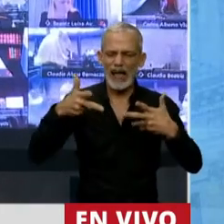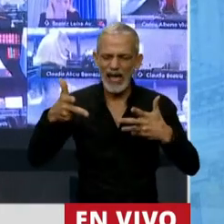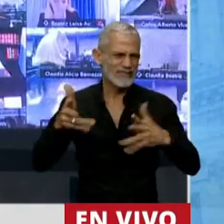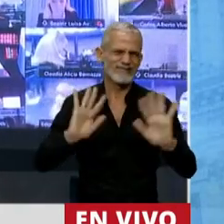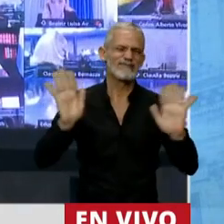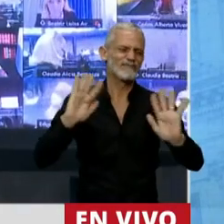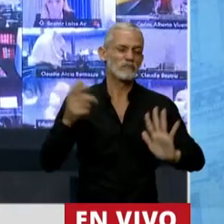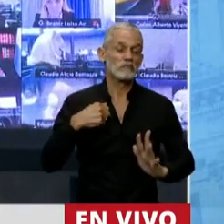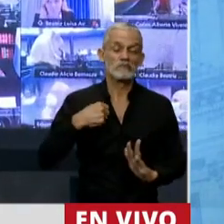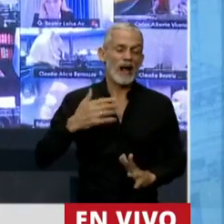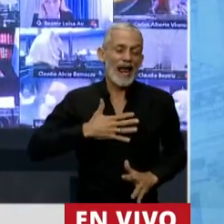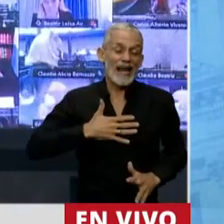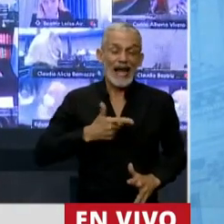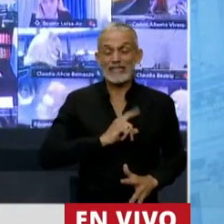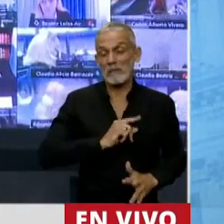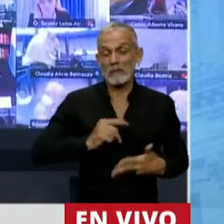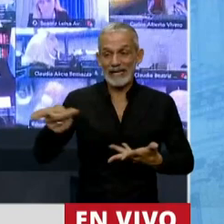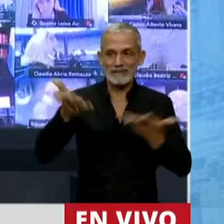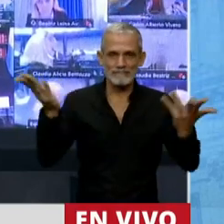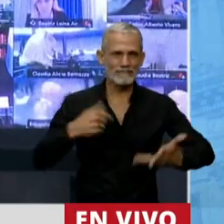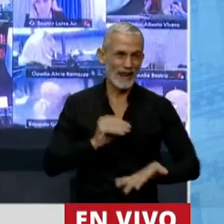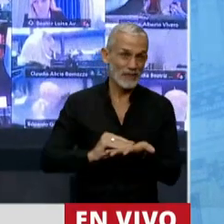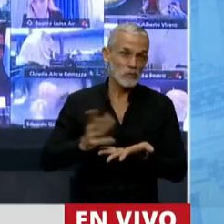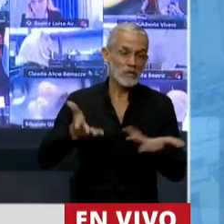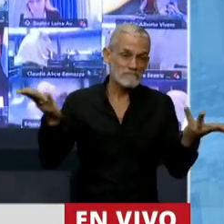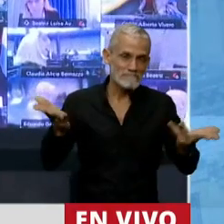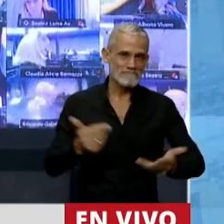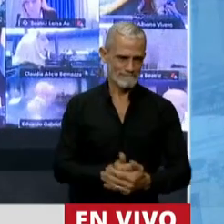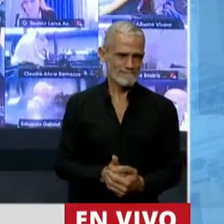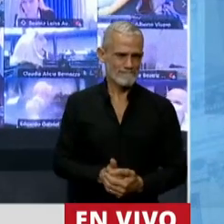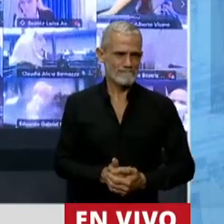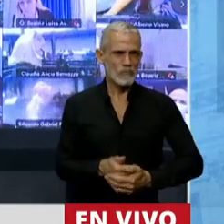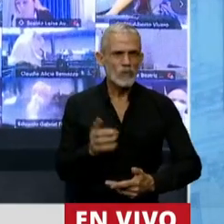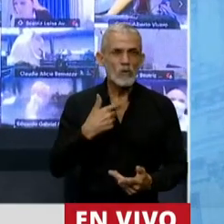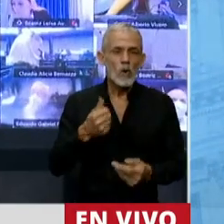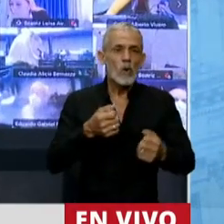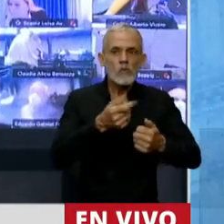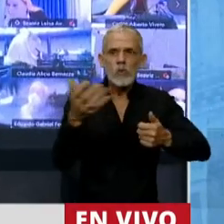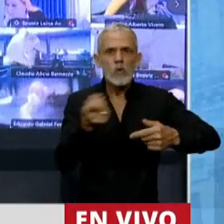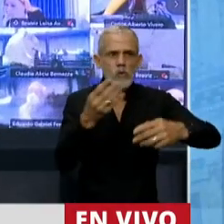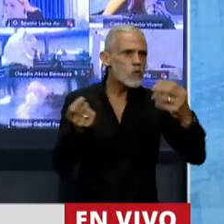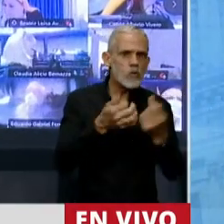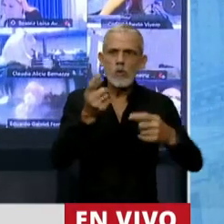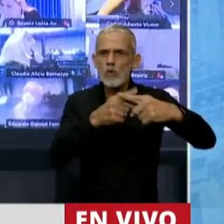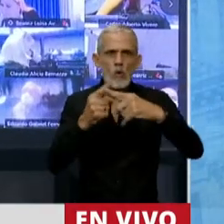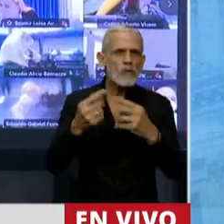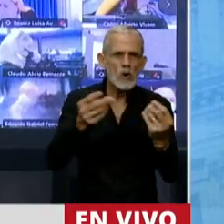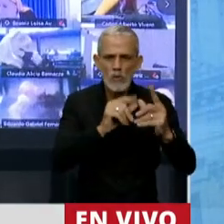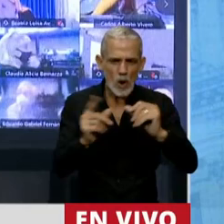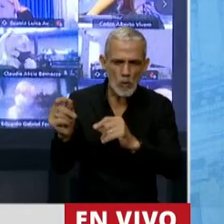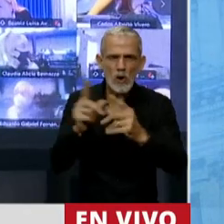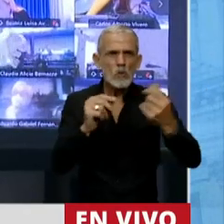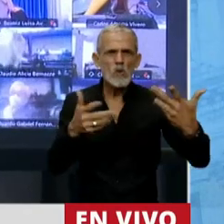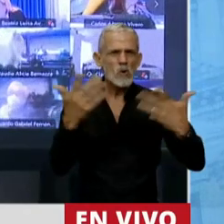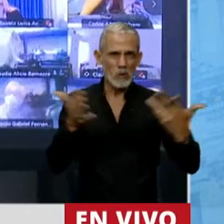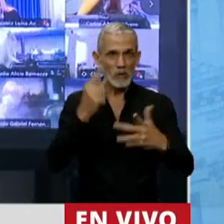contestarlo. Da pena, lamentablemente, ¿no? La verdad que tiró tantos números que nos mareó, y se mareó él, me parece también,